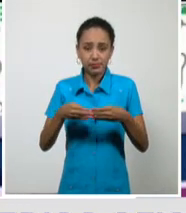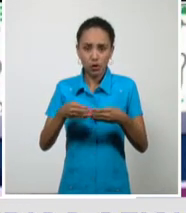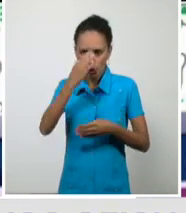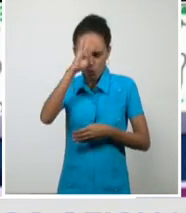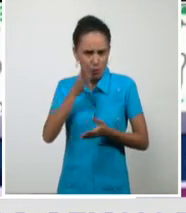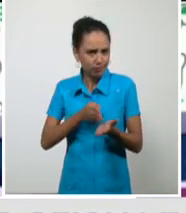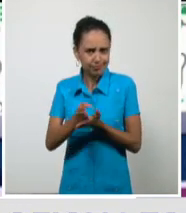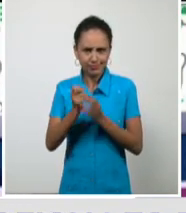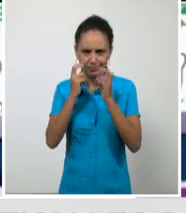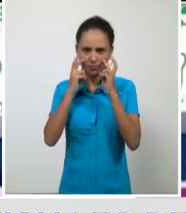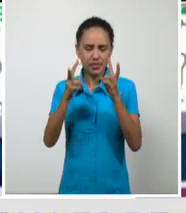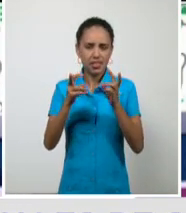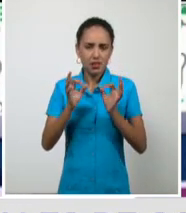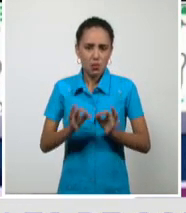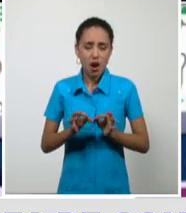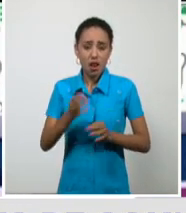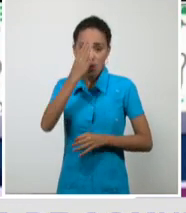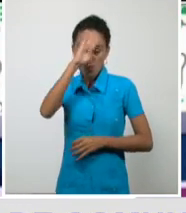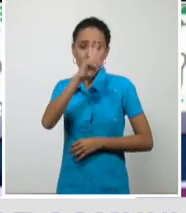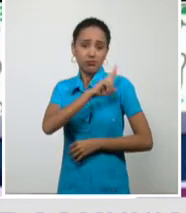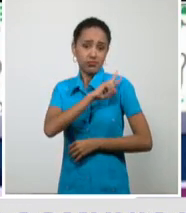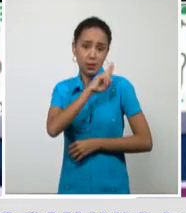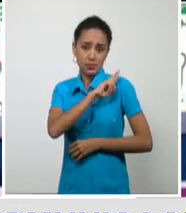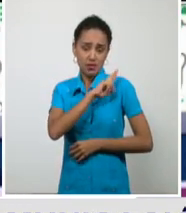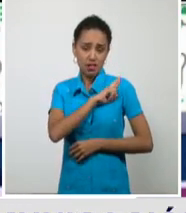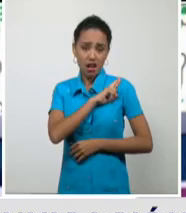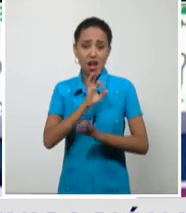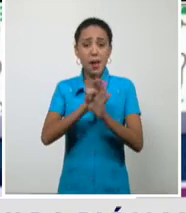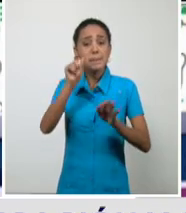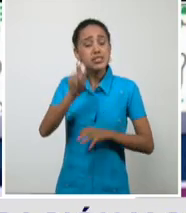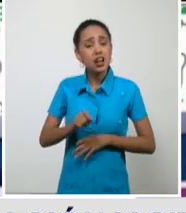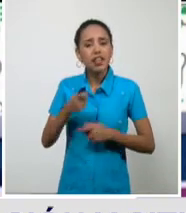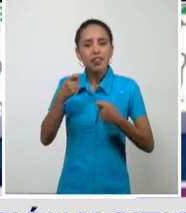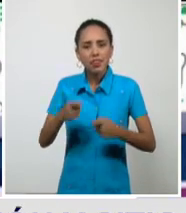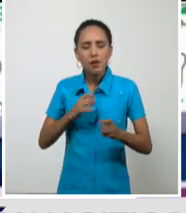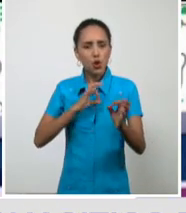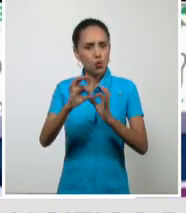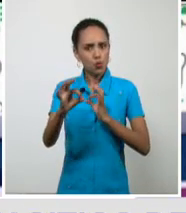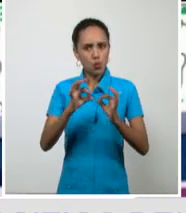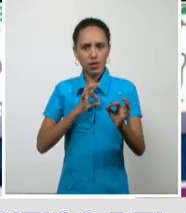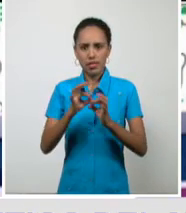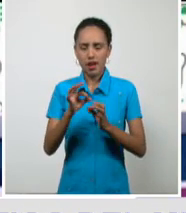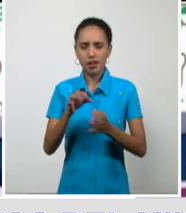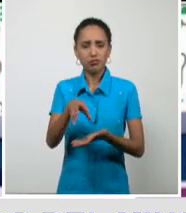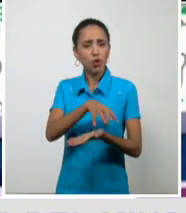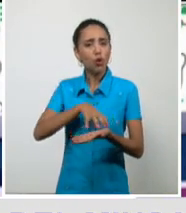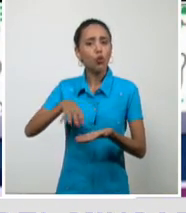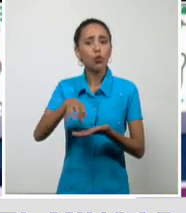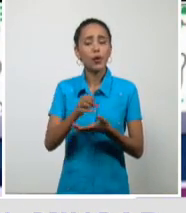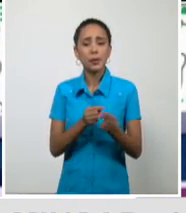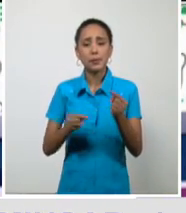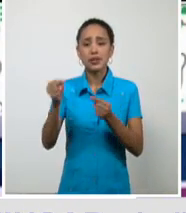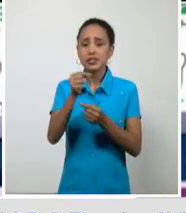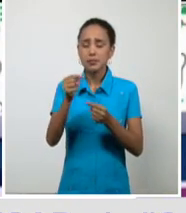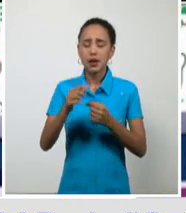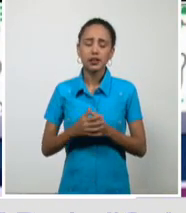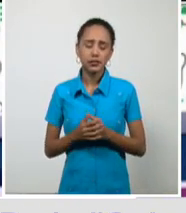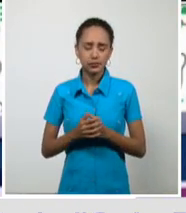una responsabilidad grande y sus especialistas en conservar como uno de los lugares, digamos, con